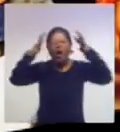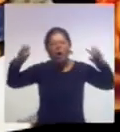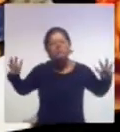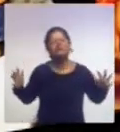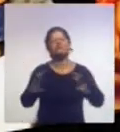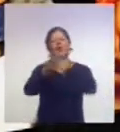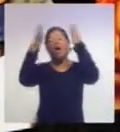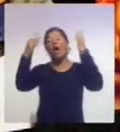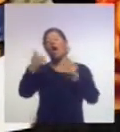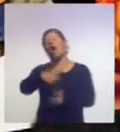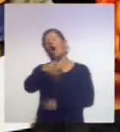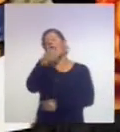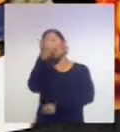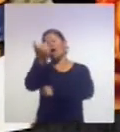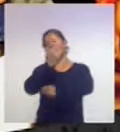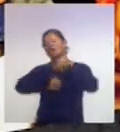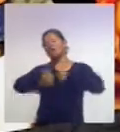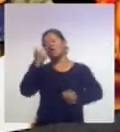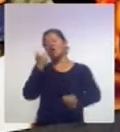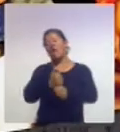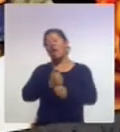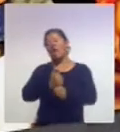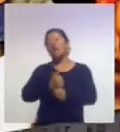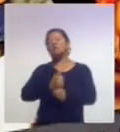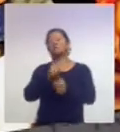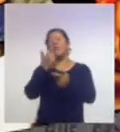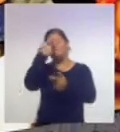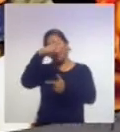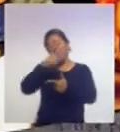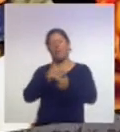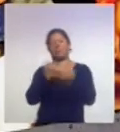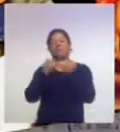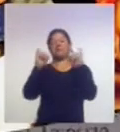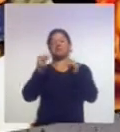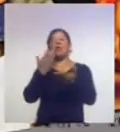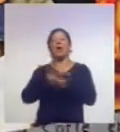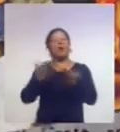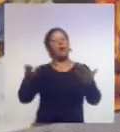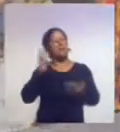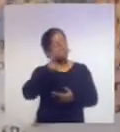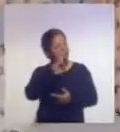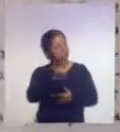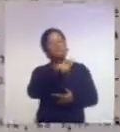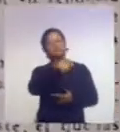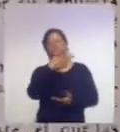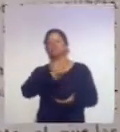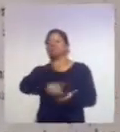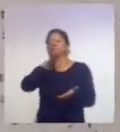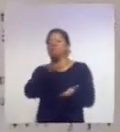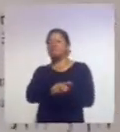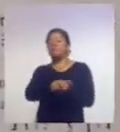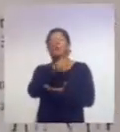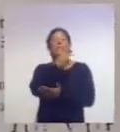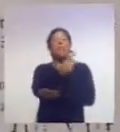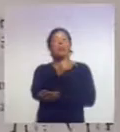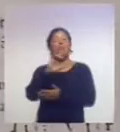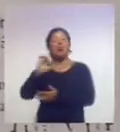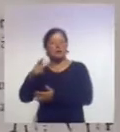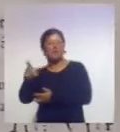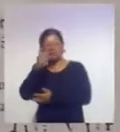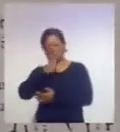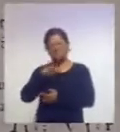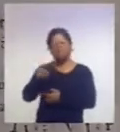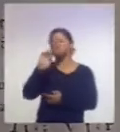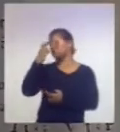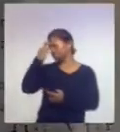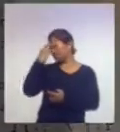duró 11 años, por la que hoy se les reconoce como héroes. Pablo Solís Chávez dijo que es importante seguir recordándolos y que formen